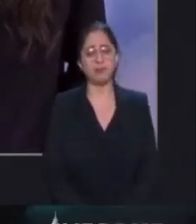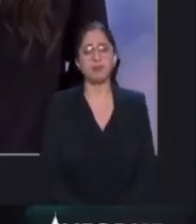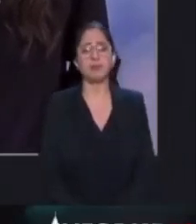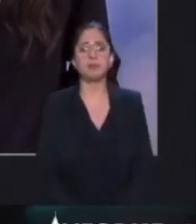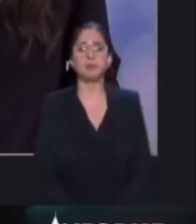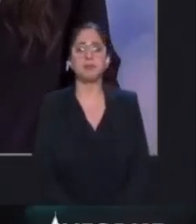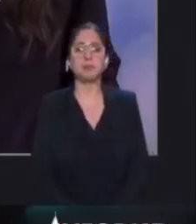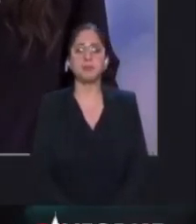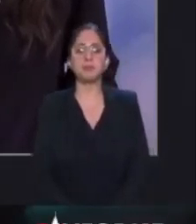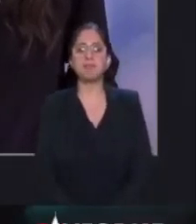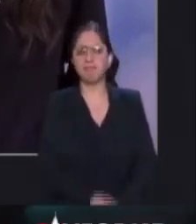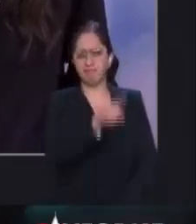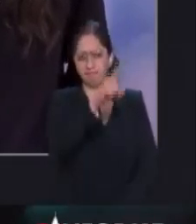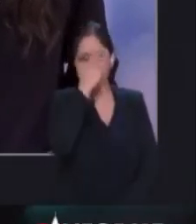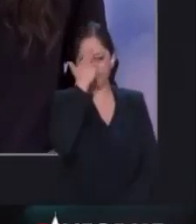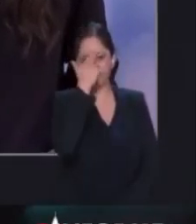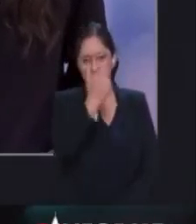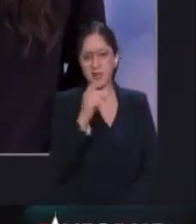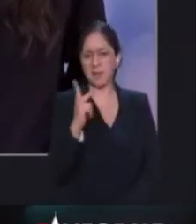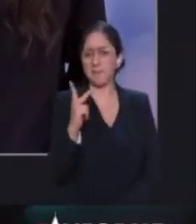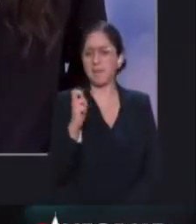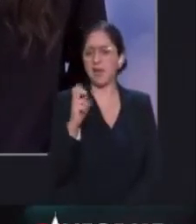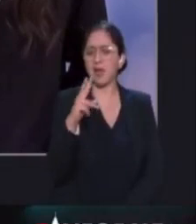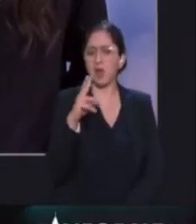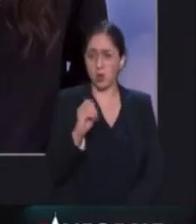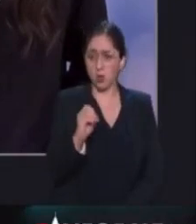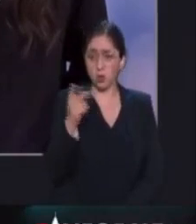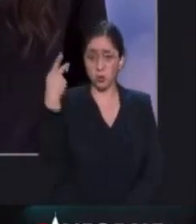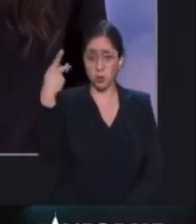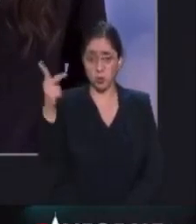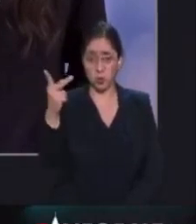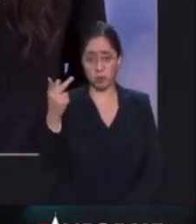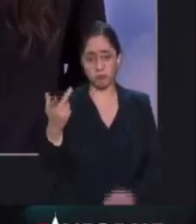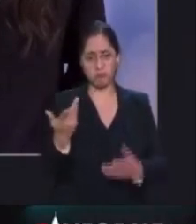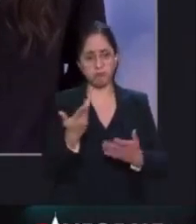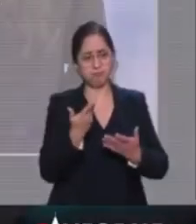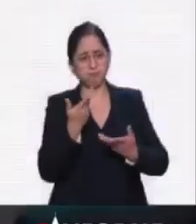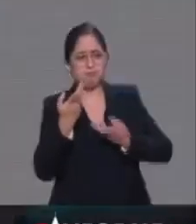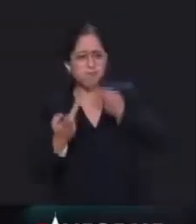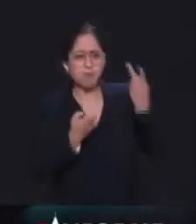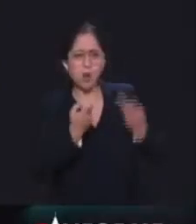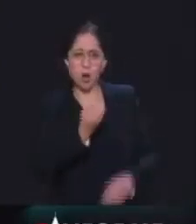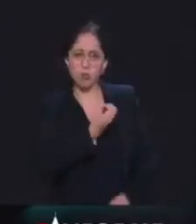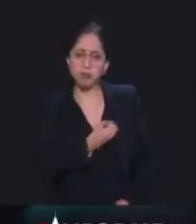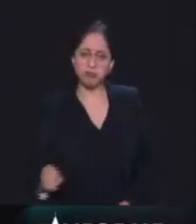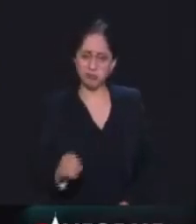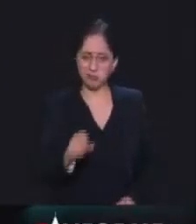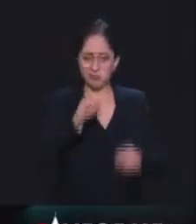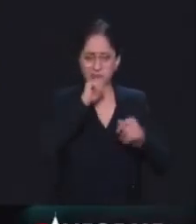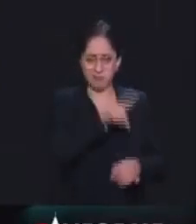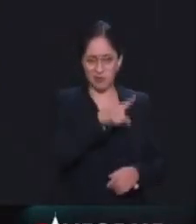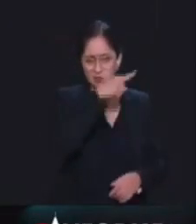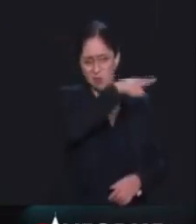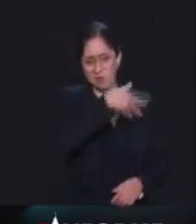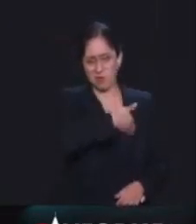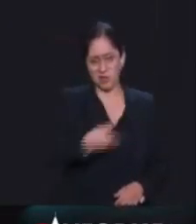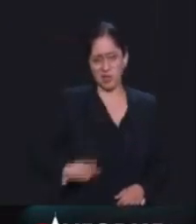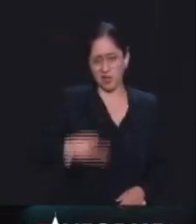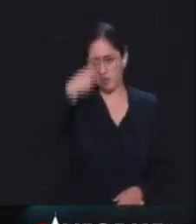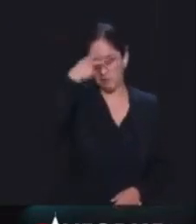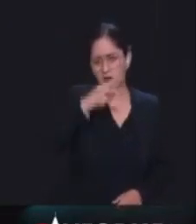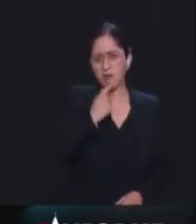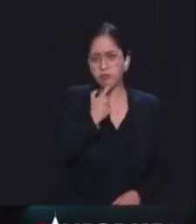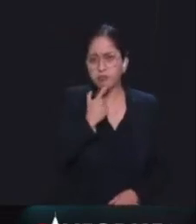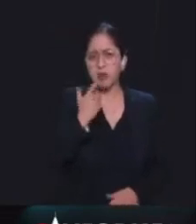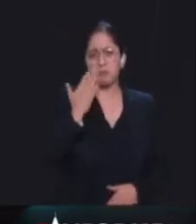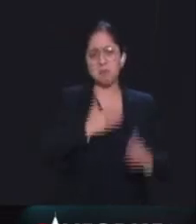dices, efectivamente alguien que viene con un discurso que es obligado en estos tiempos en los que ya Andrés Manuel ha avanzado bastantes. Acá